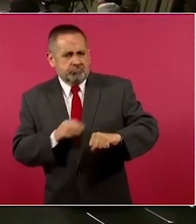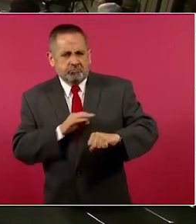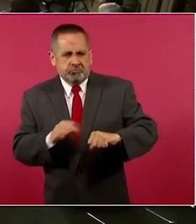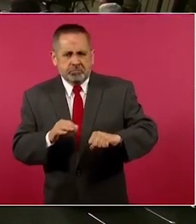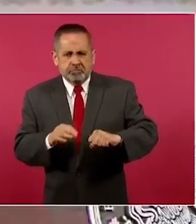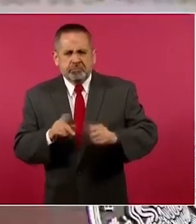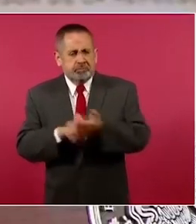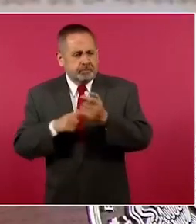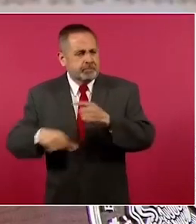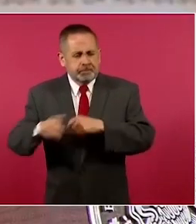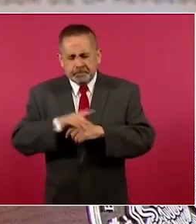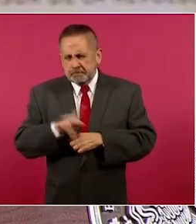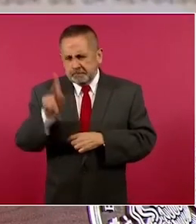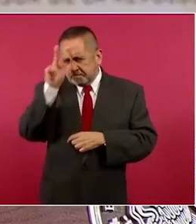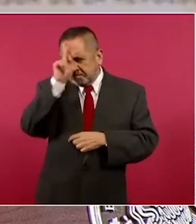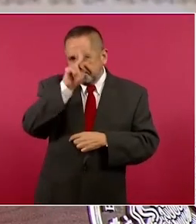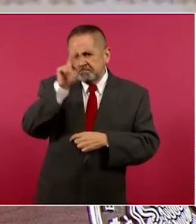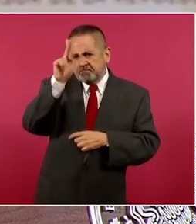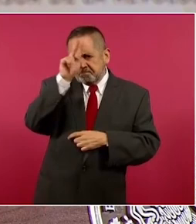prudencia